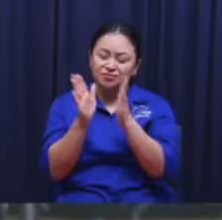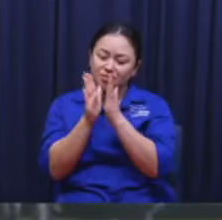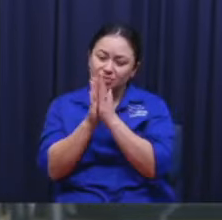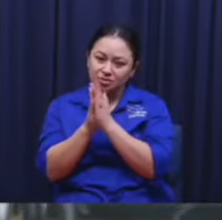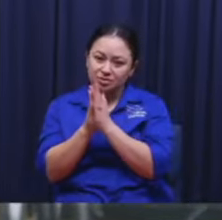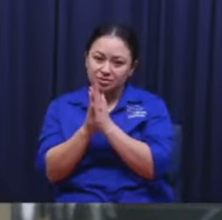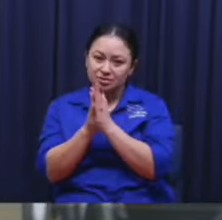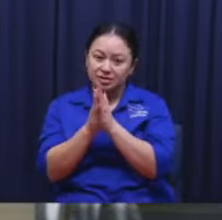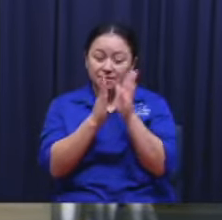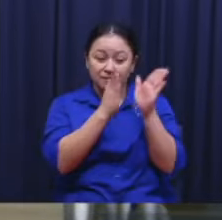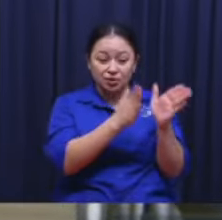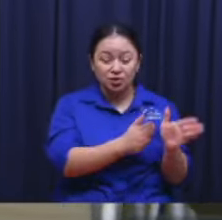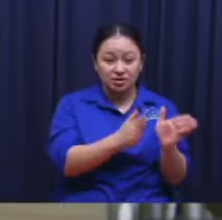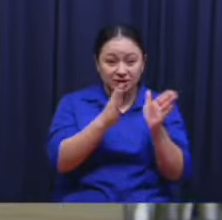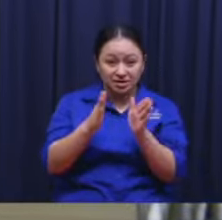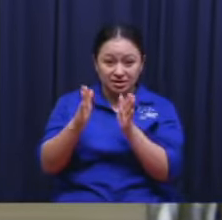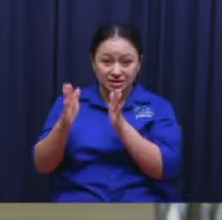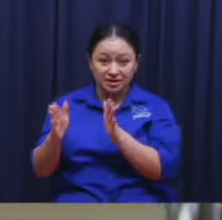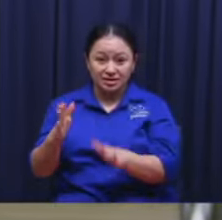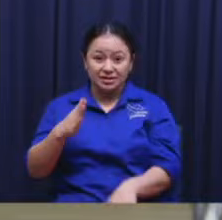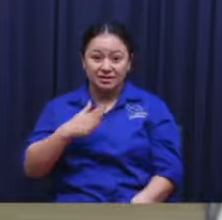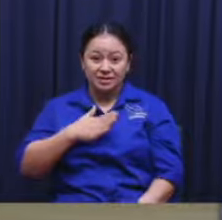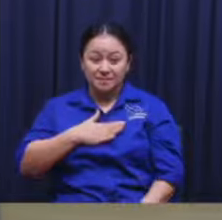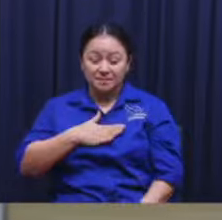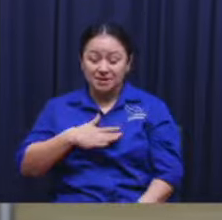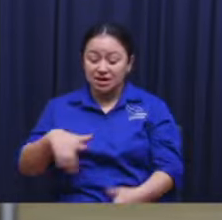que me ordenaran mi oficina.